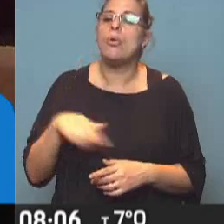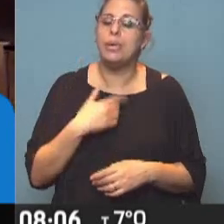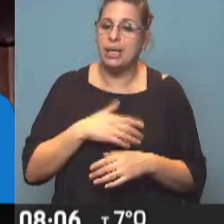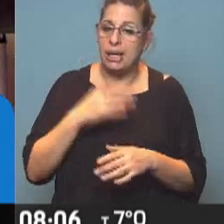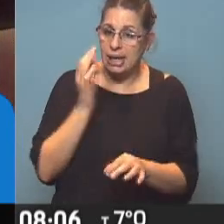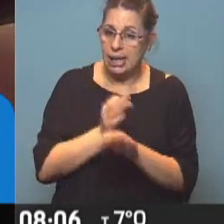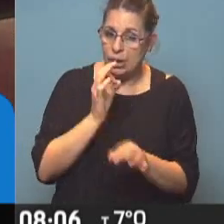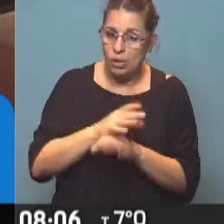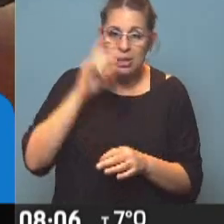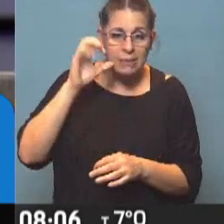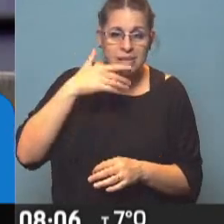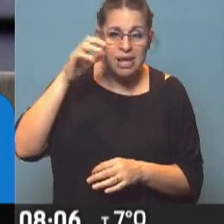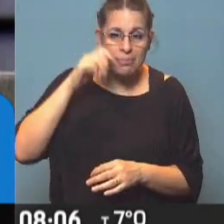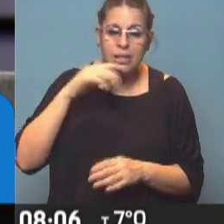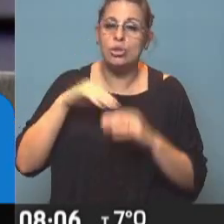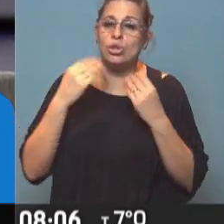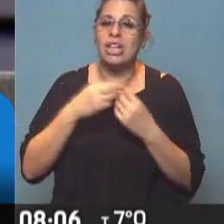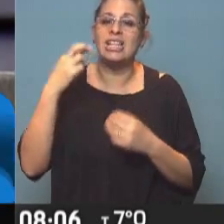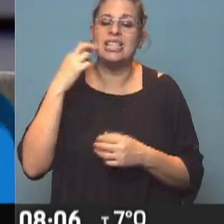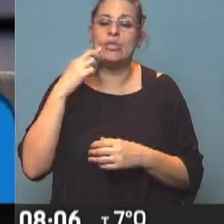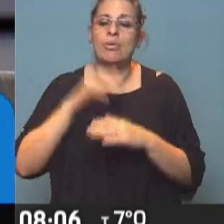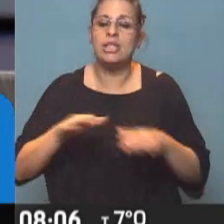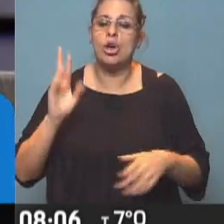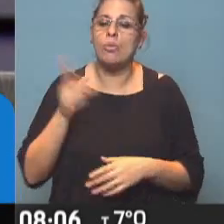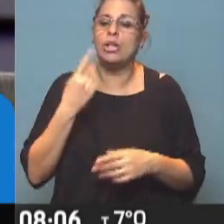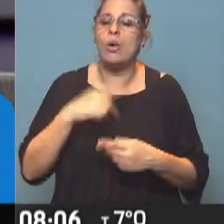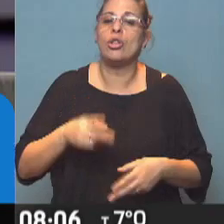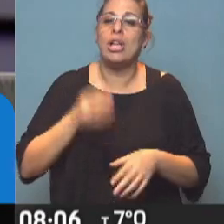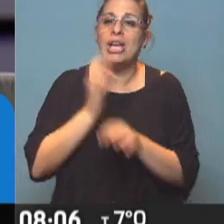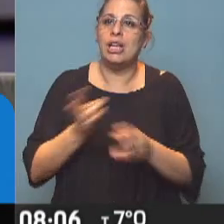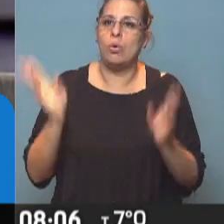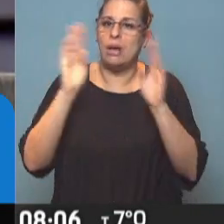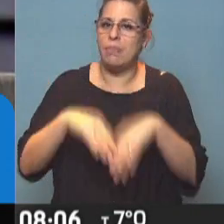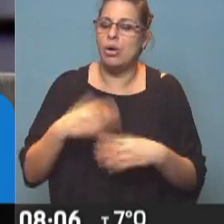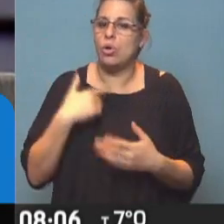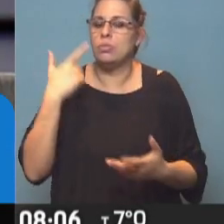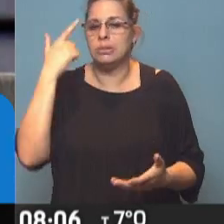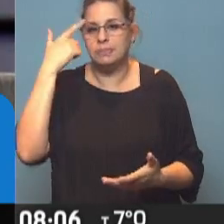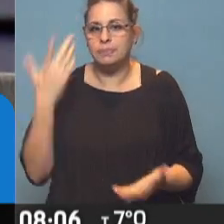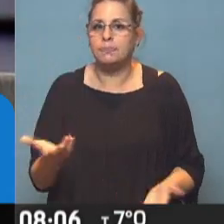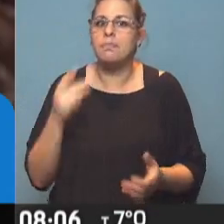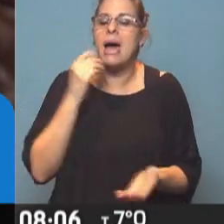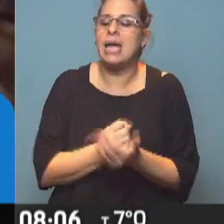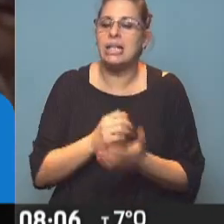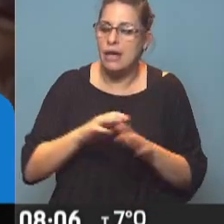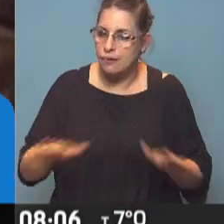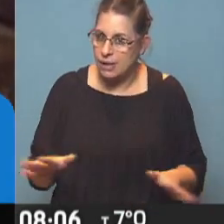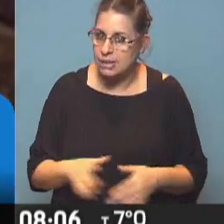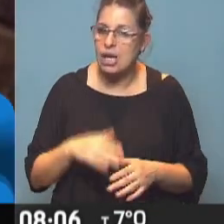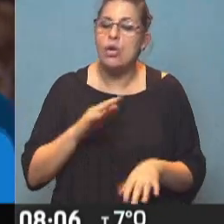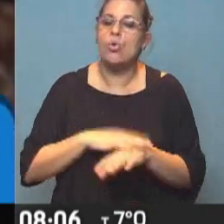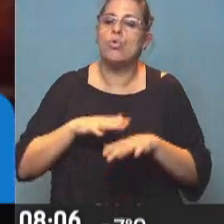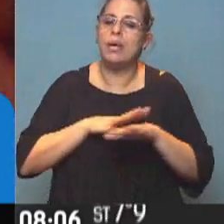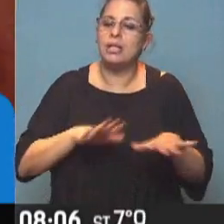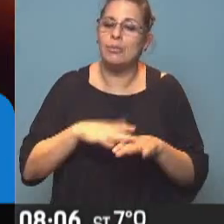del colegio Repsamen, 19 chicos murieron cuando se derrumbó la escuela? ¿Cómo conmueve la infancia en función de la catástrofe natural? La infancia es la